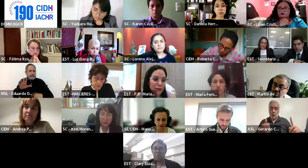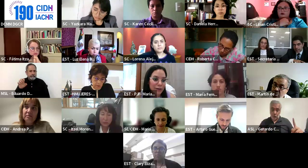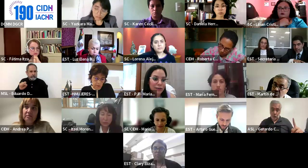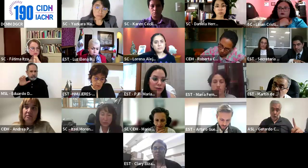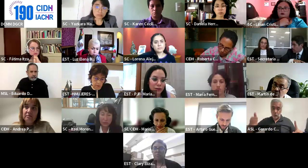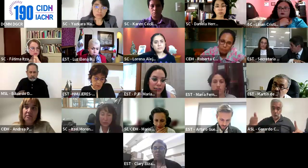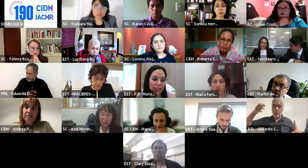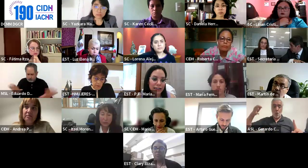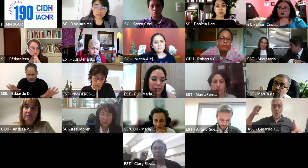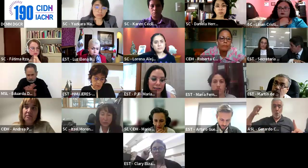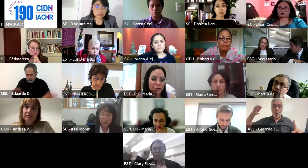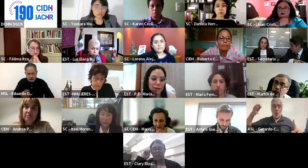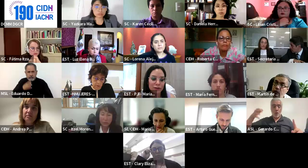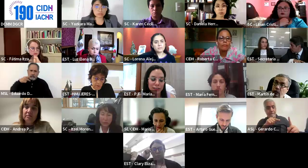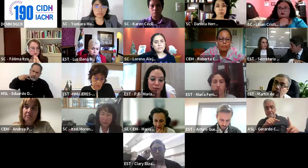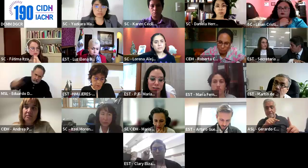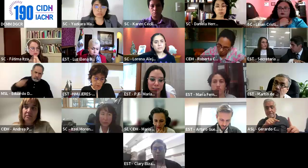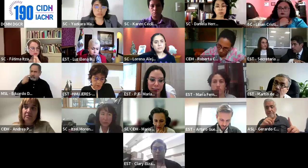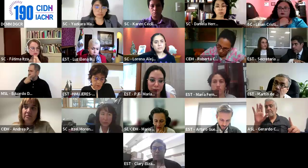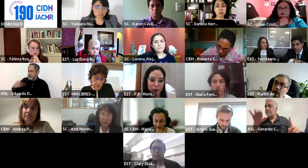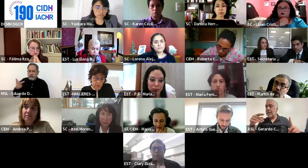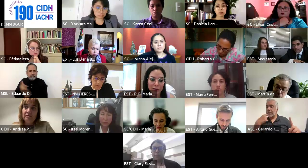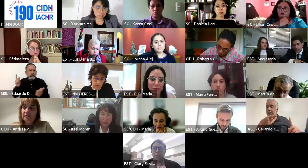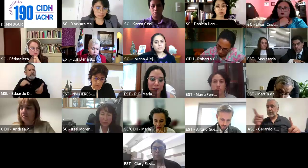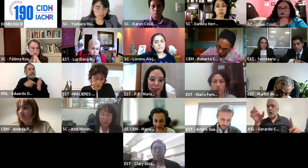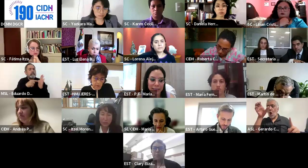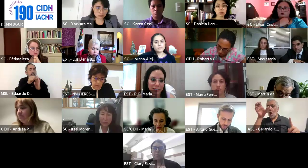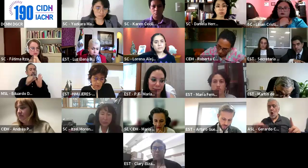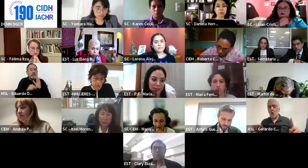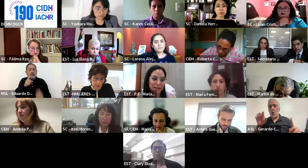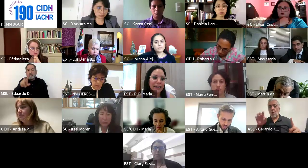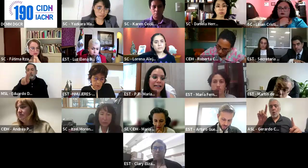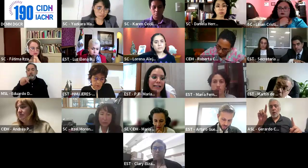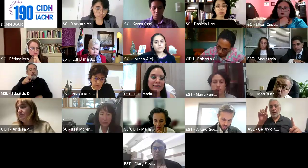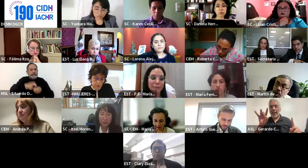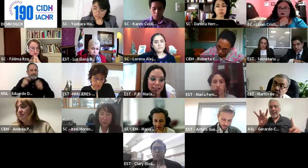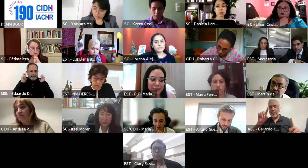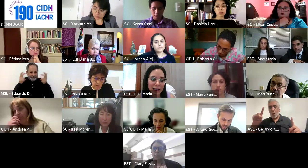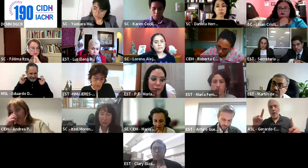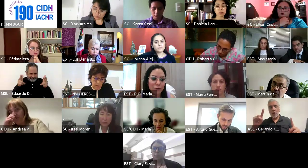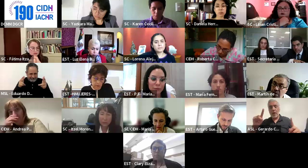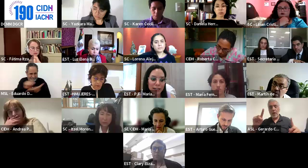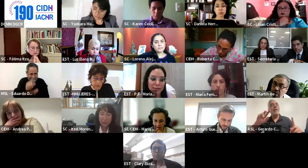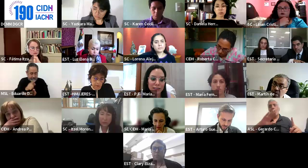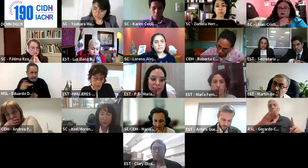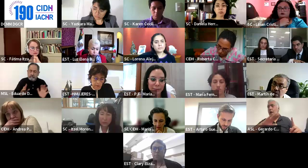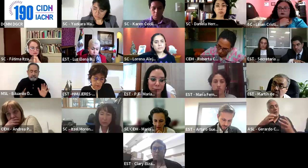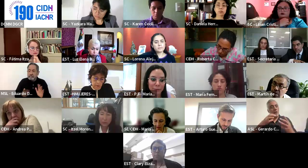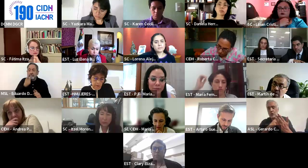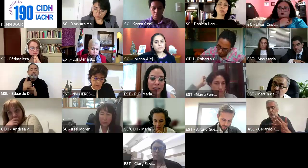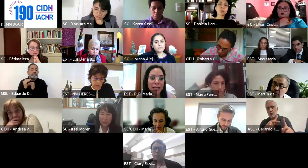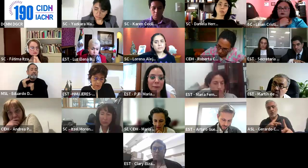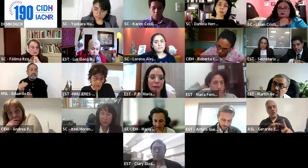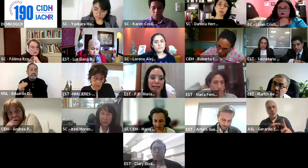declaró inconstitucional el artículo 181 del Código Penal de Chiapas, que establecía un máximo de